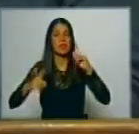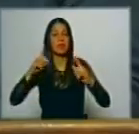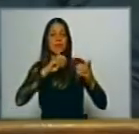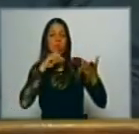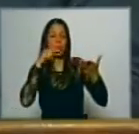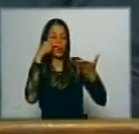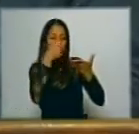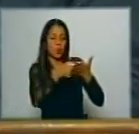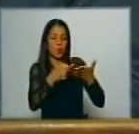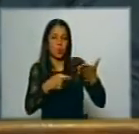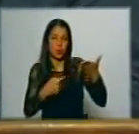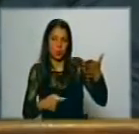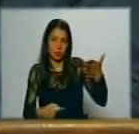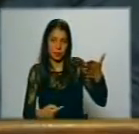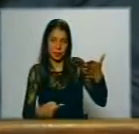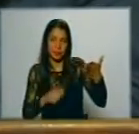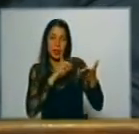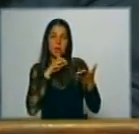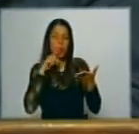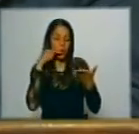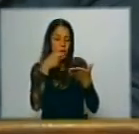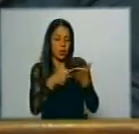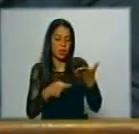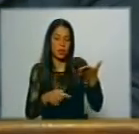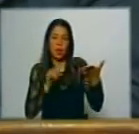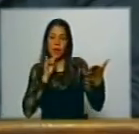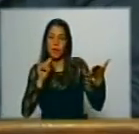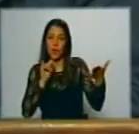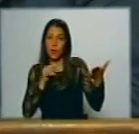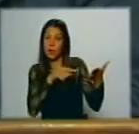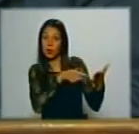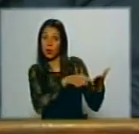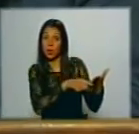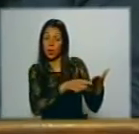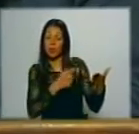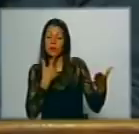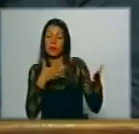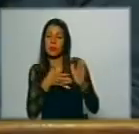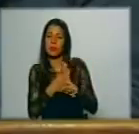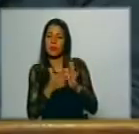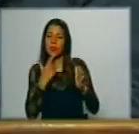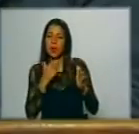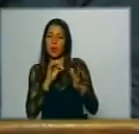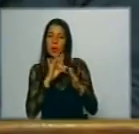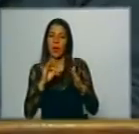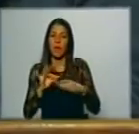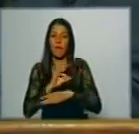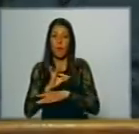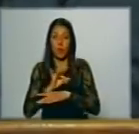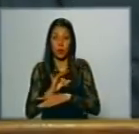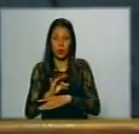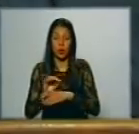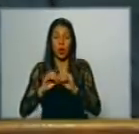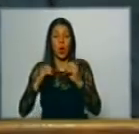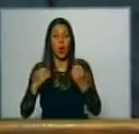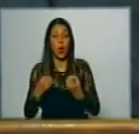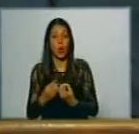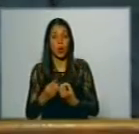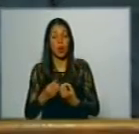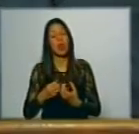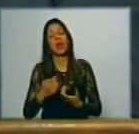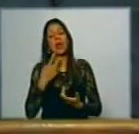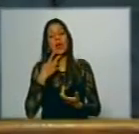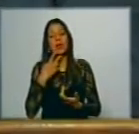registro. Los registros que manejen información de esta naturaleza y funcionen en los órganos y entes del